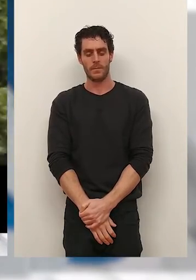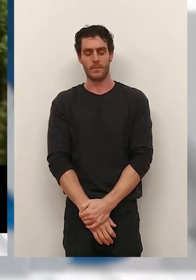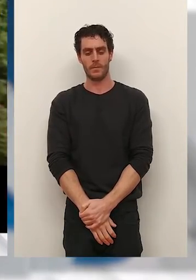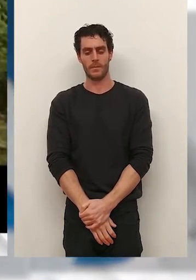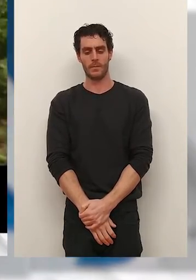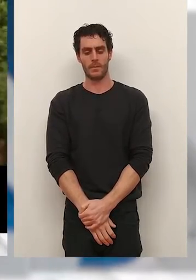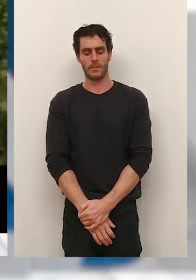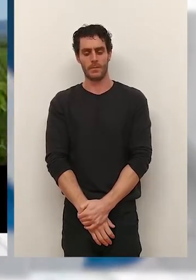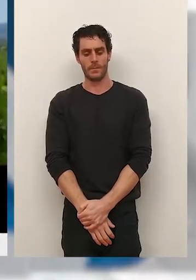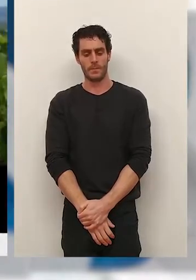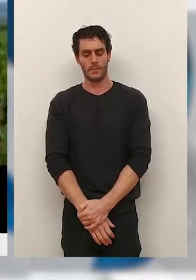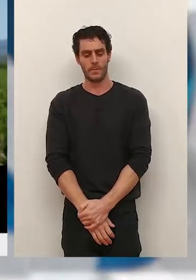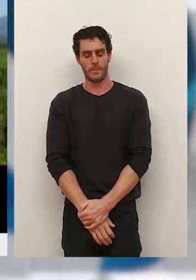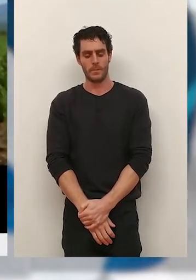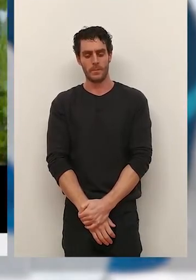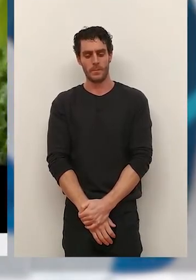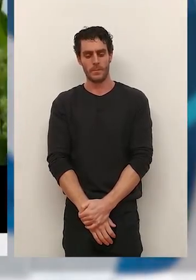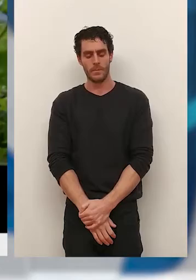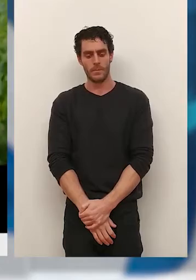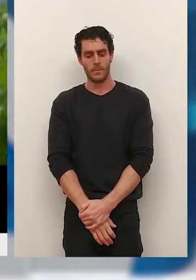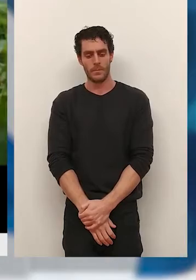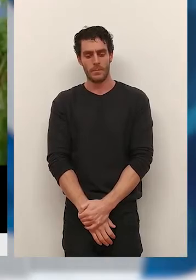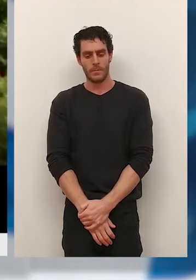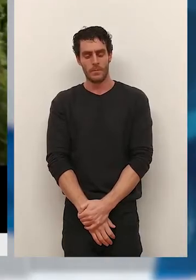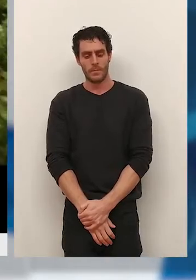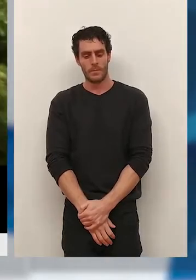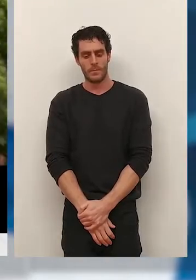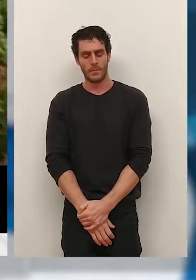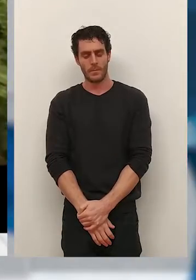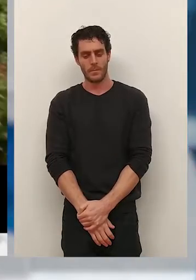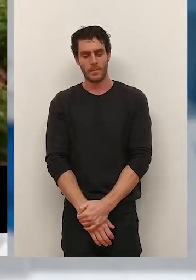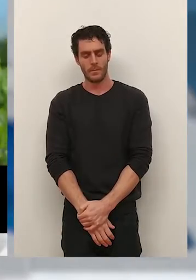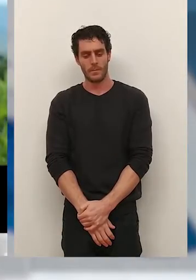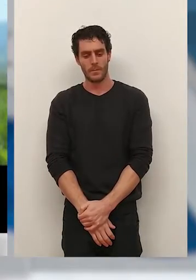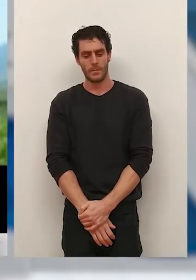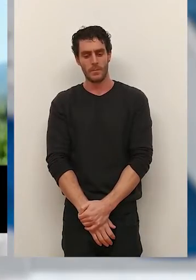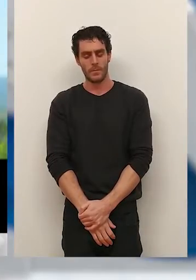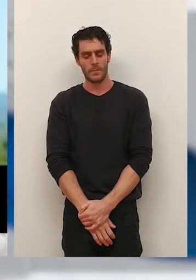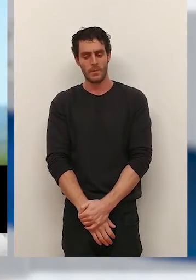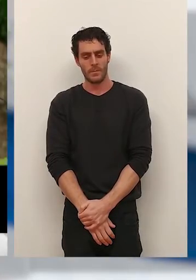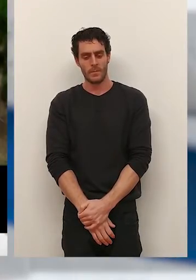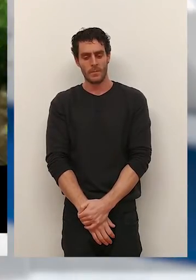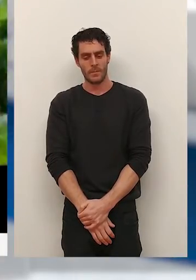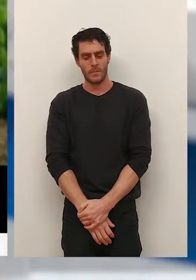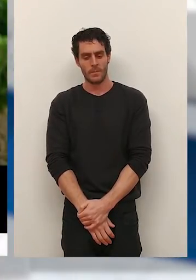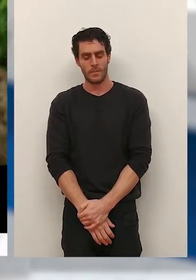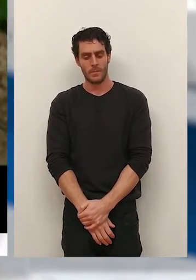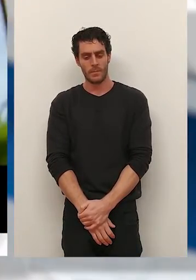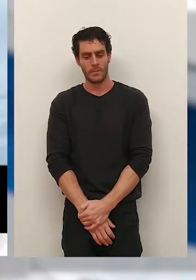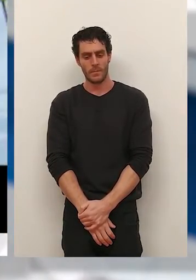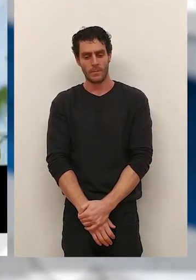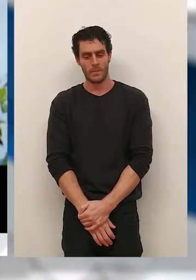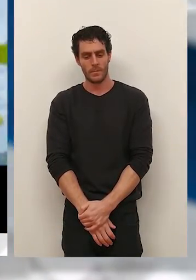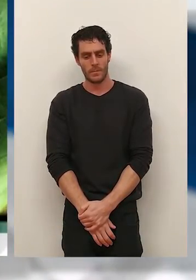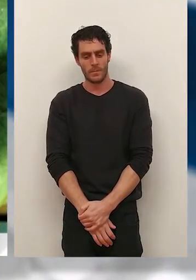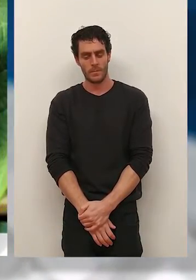El cambio climático lo ha cambiado todo y los riesgos son más y más imprevistos como las lluvias las heladas o el pedrisco por eso necesitas